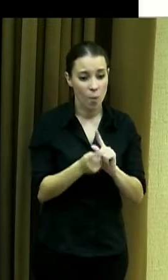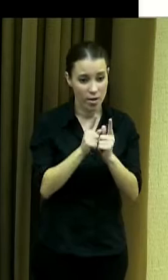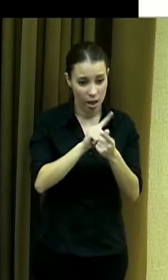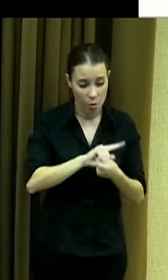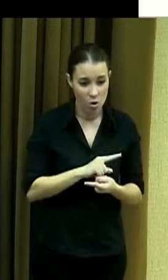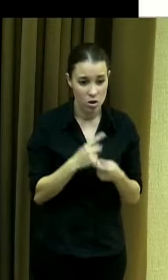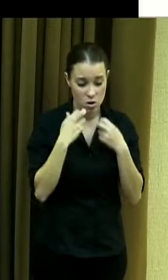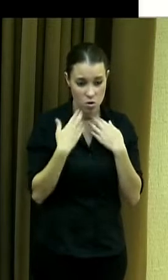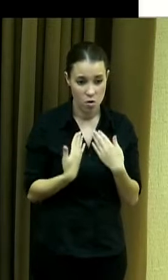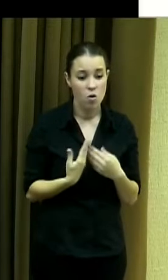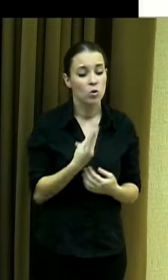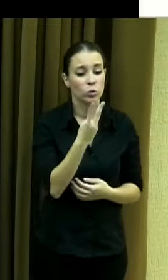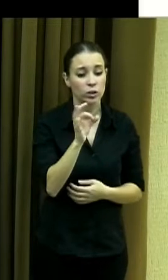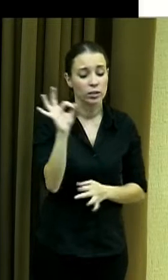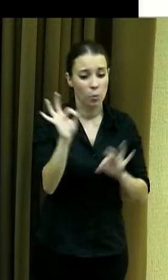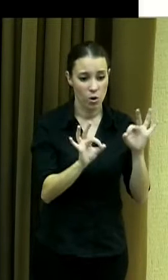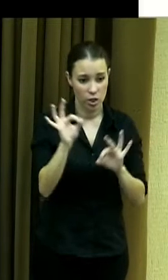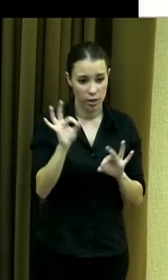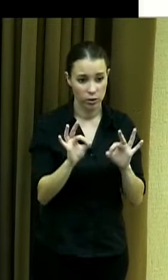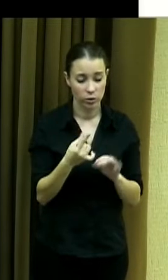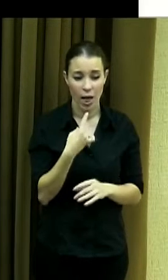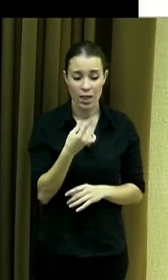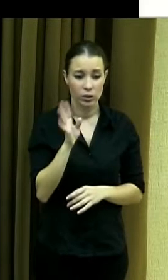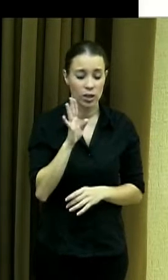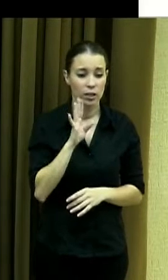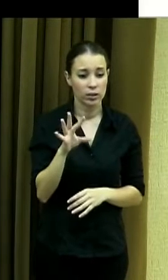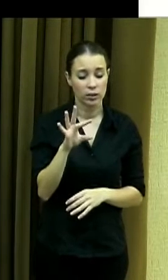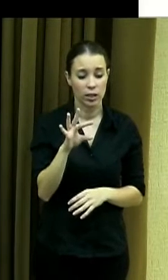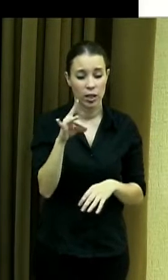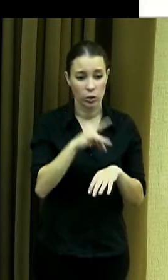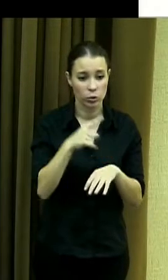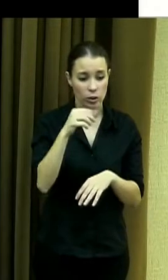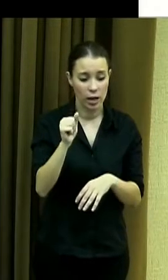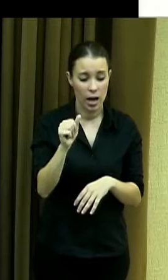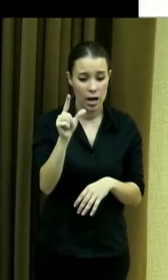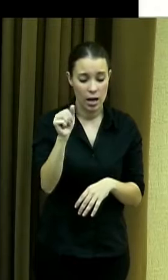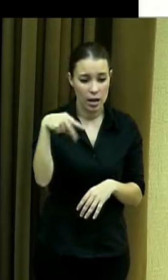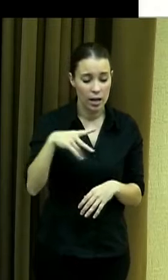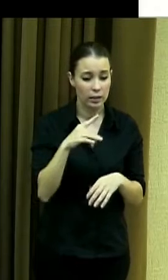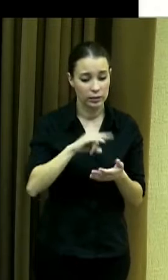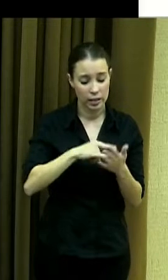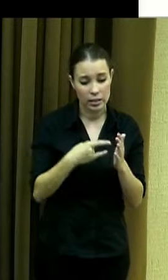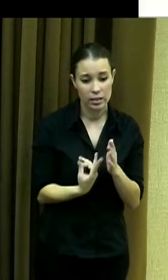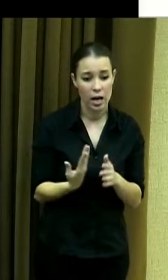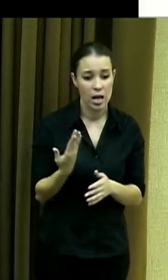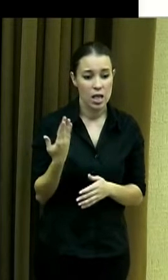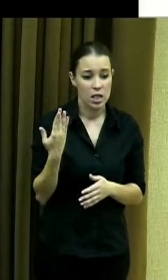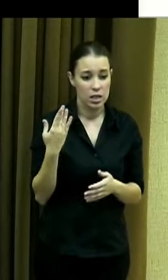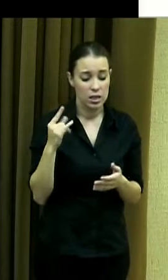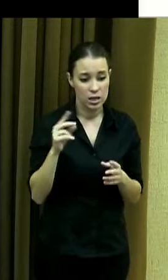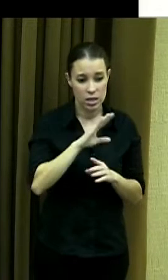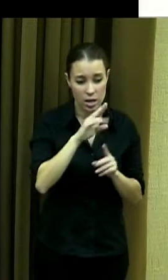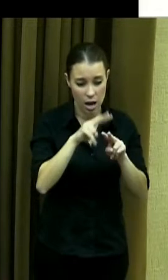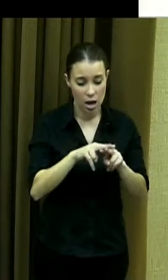numeroso, va a ser un 30%. Como ha comentado el doctor Galán, en los últimos tiempos las nuevas técnicas diagnósticas de citogenética